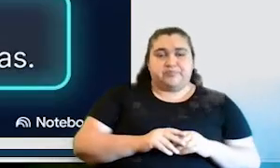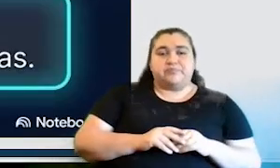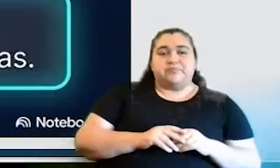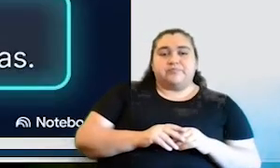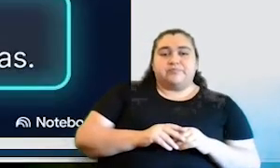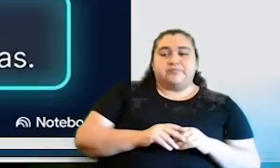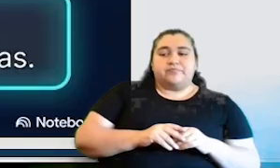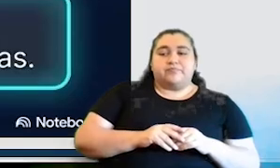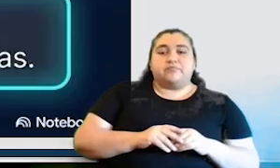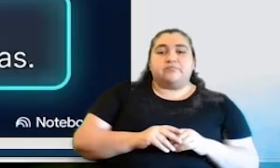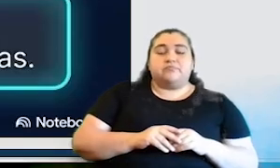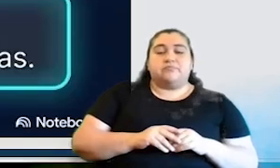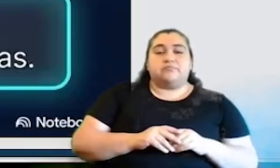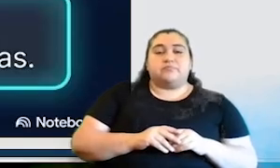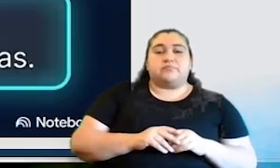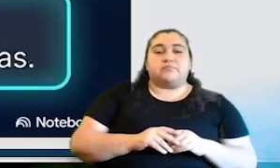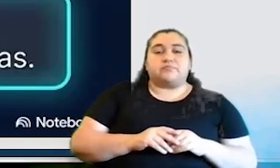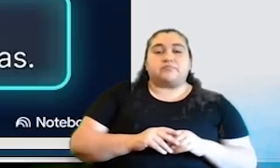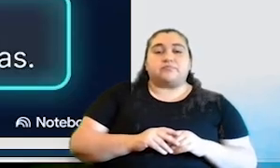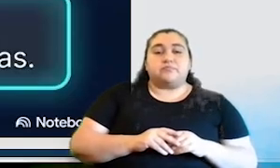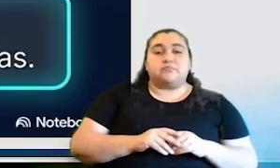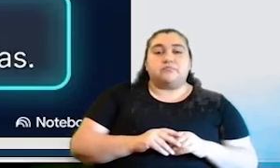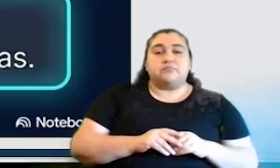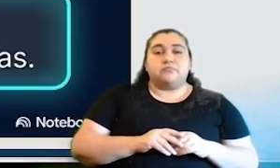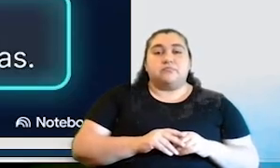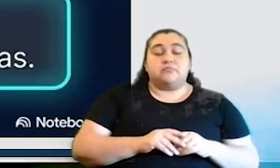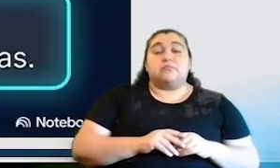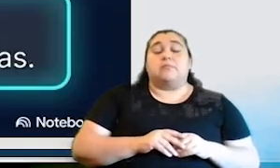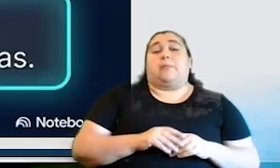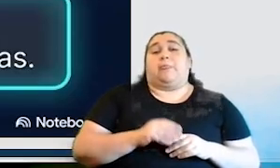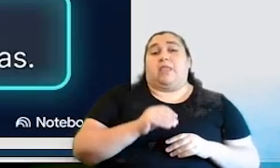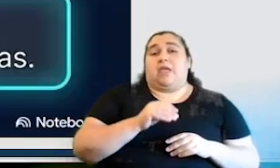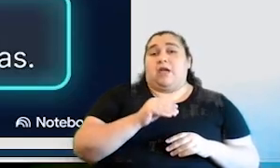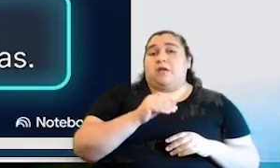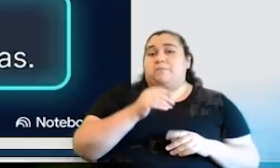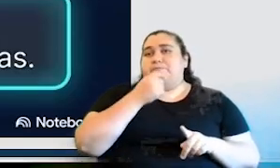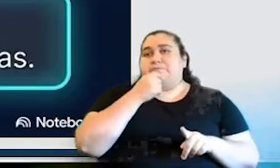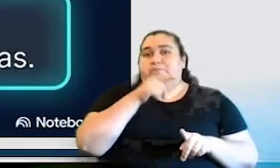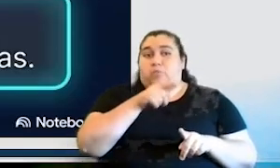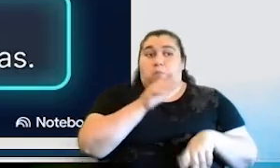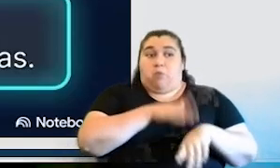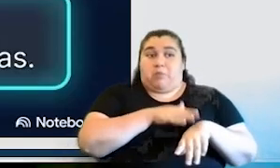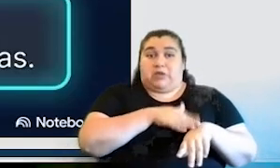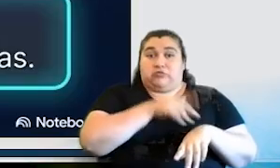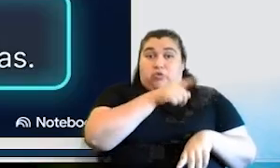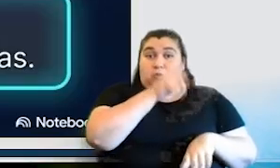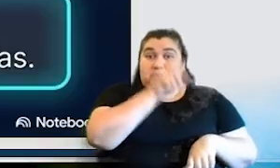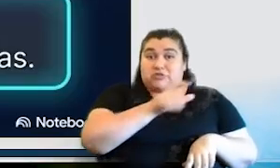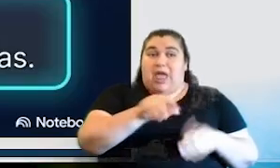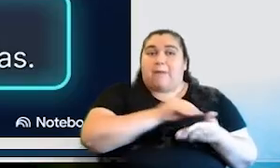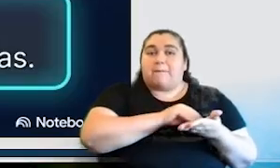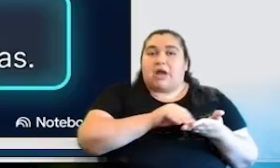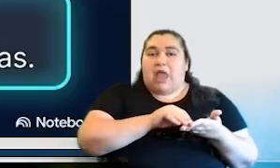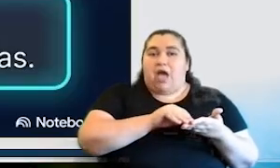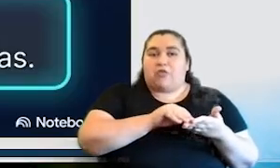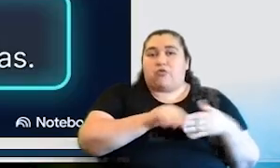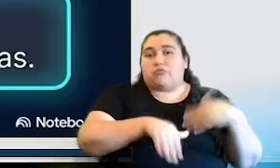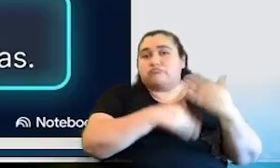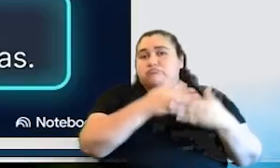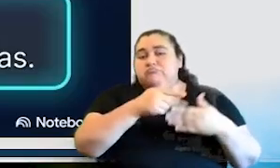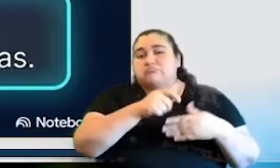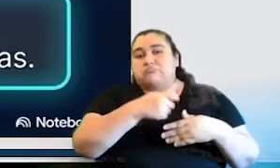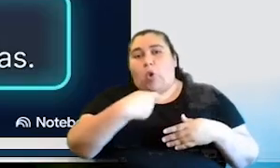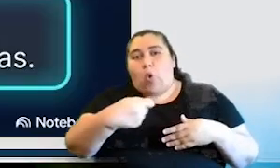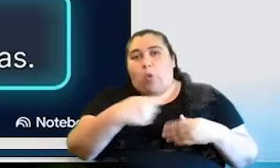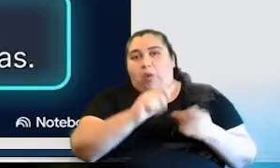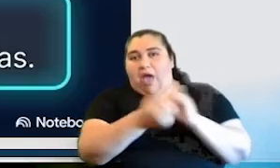agentes que tienen una transición de empleado a jubilado en un periodo fiscal, hay una particularidad que después se las voy a mencionar,